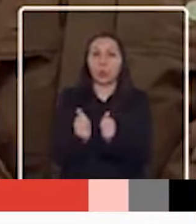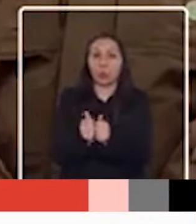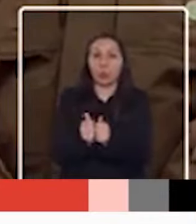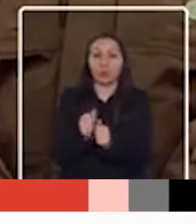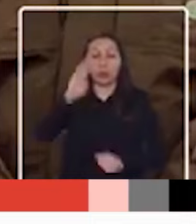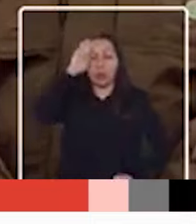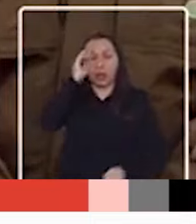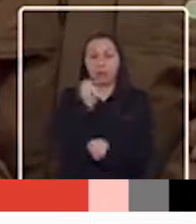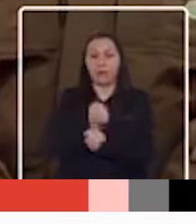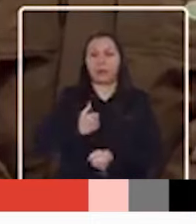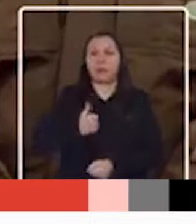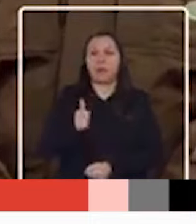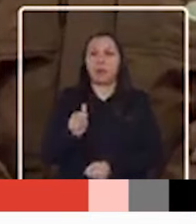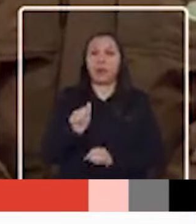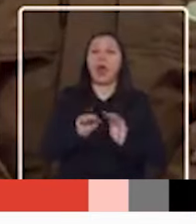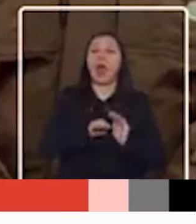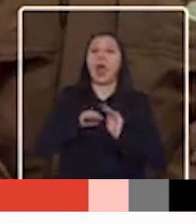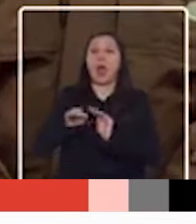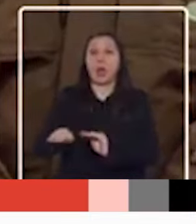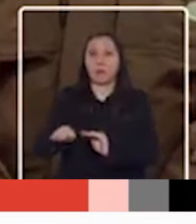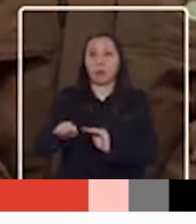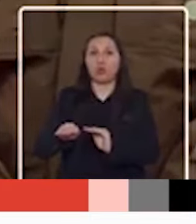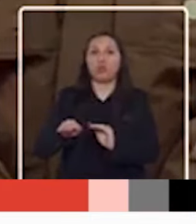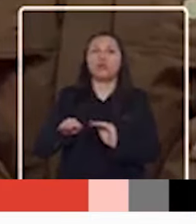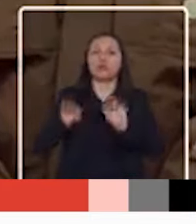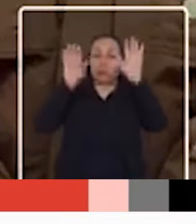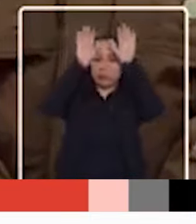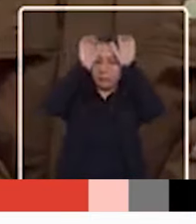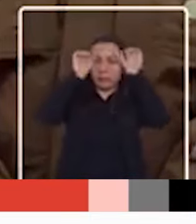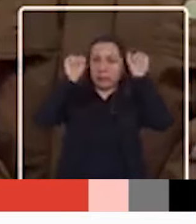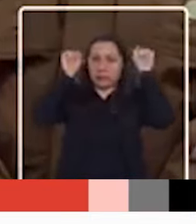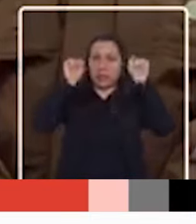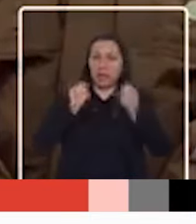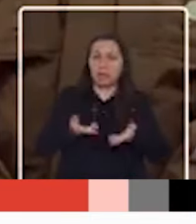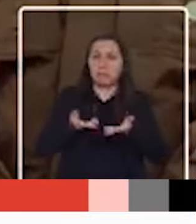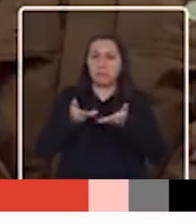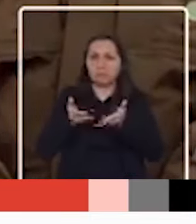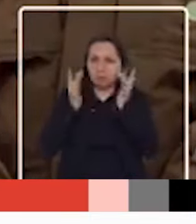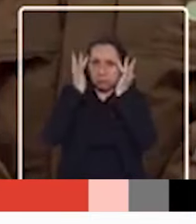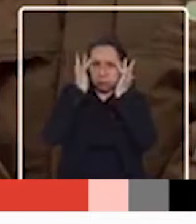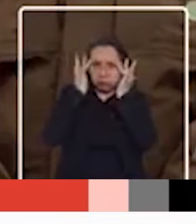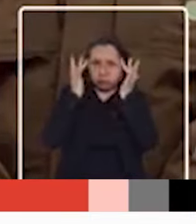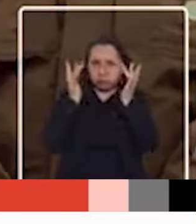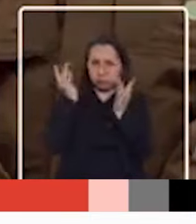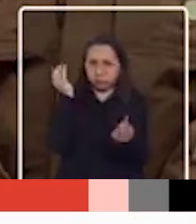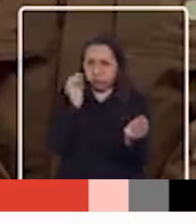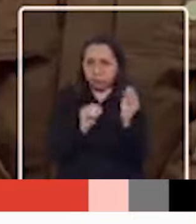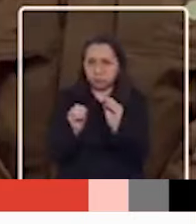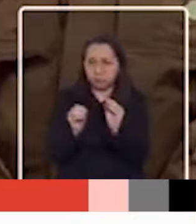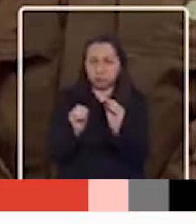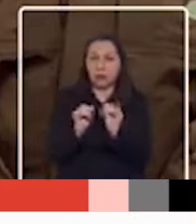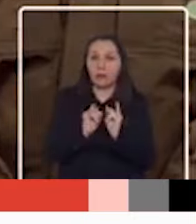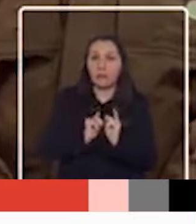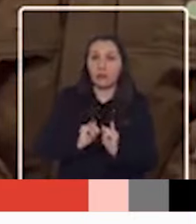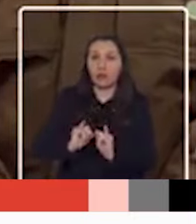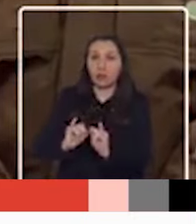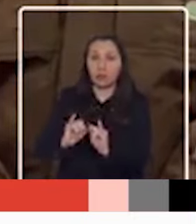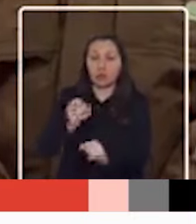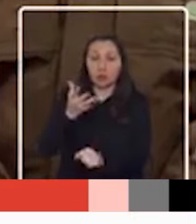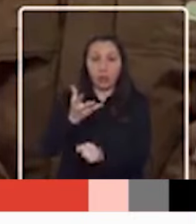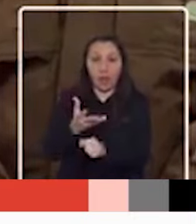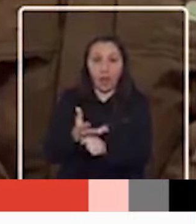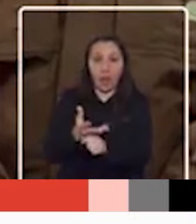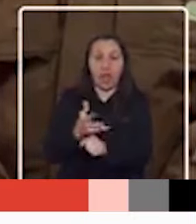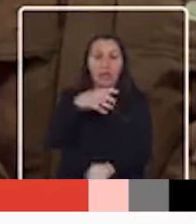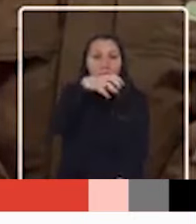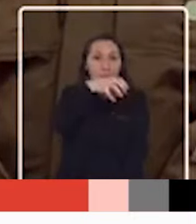ambas policías con apoyo de la Fiscalía para poner las capacidades de inteligencia, la información disponible sobre